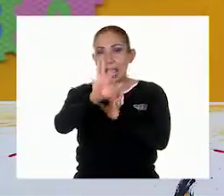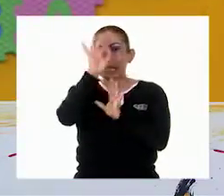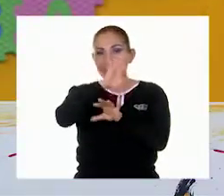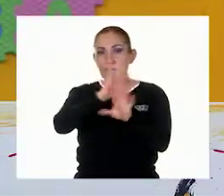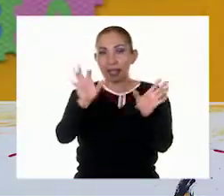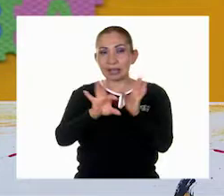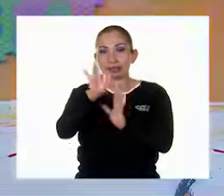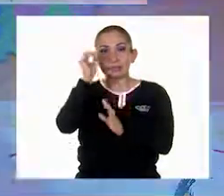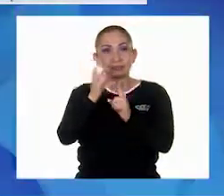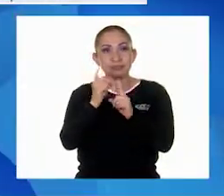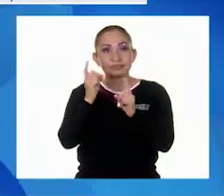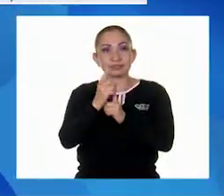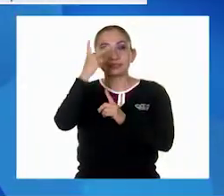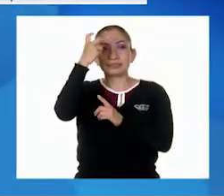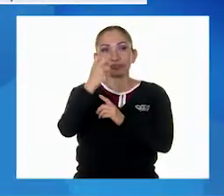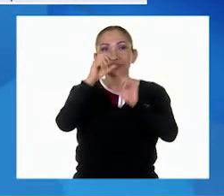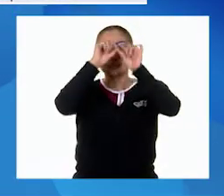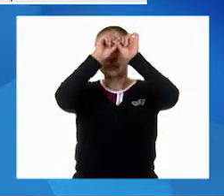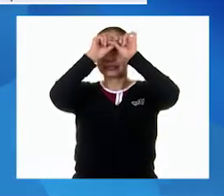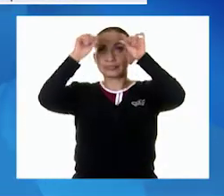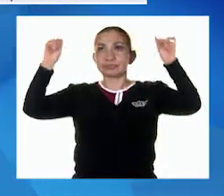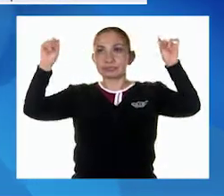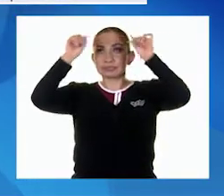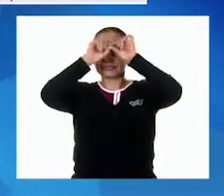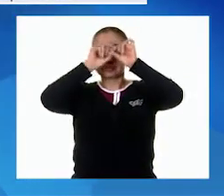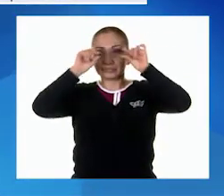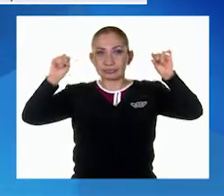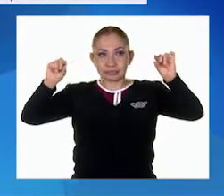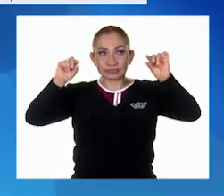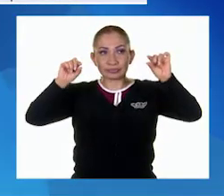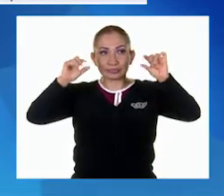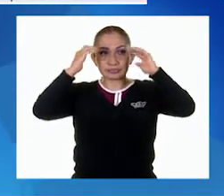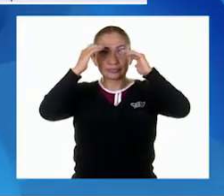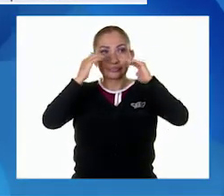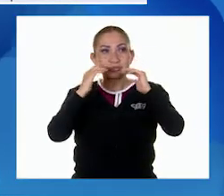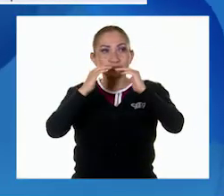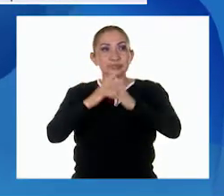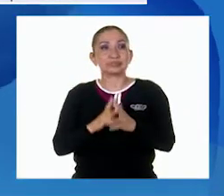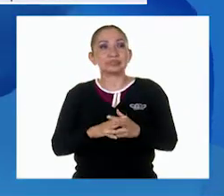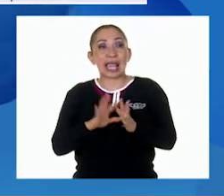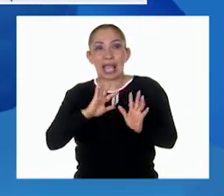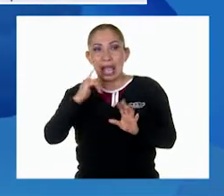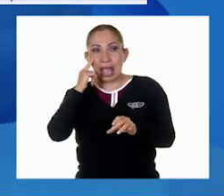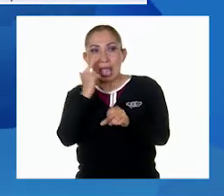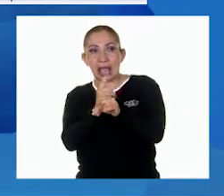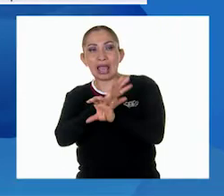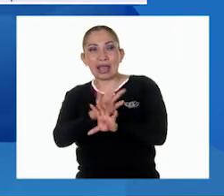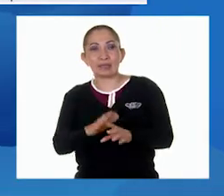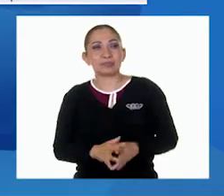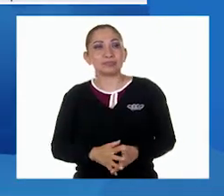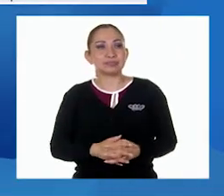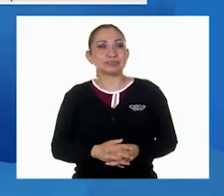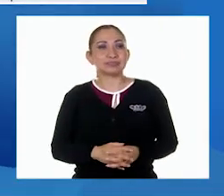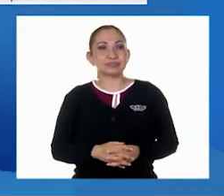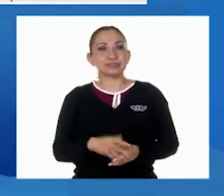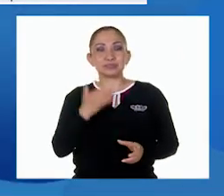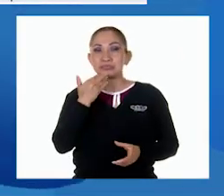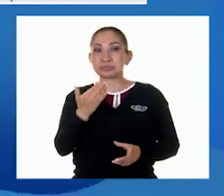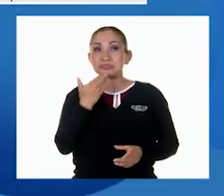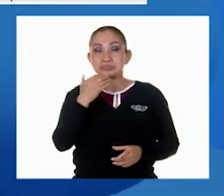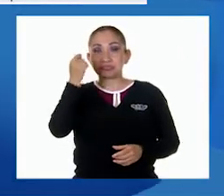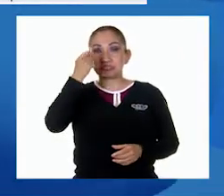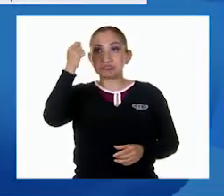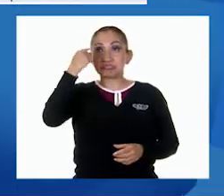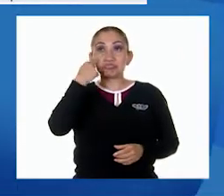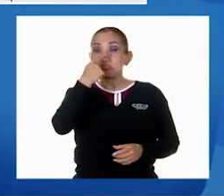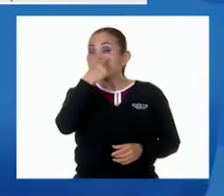la encontré! ¿Dónde está? En la segunda línea. Ajá. Sí, abajo. Ajá. ¡Ah, ya la vi! Ahí está. Muy bien, Gloria. Qué buen